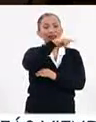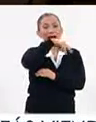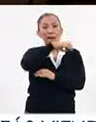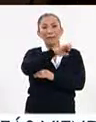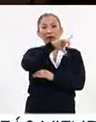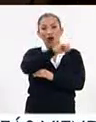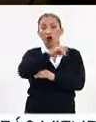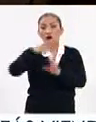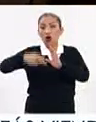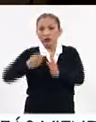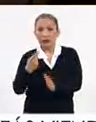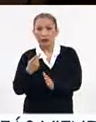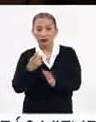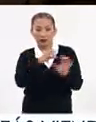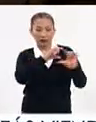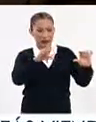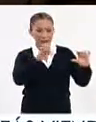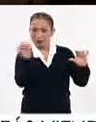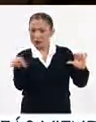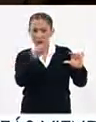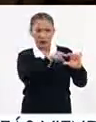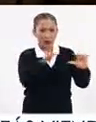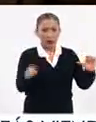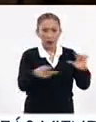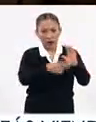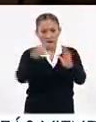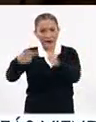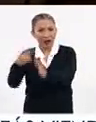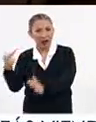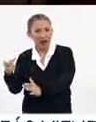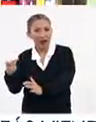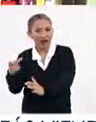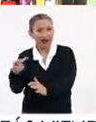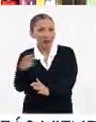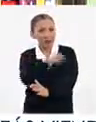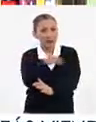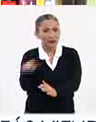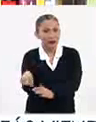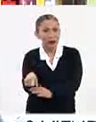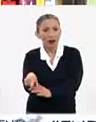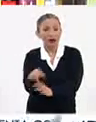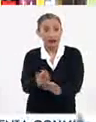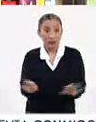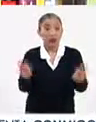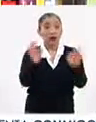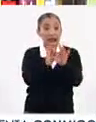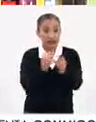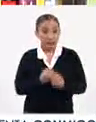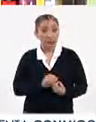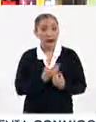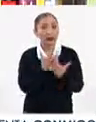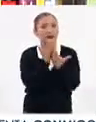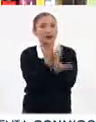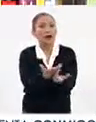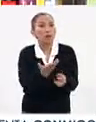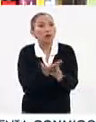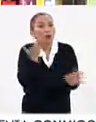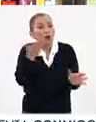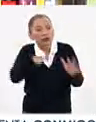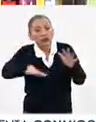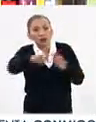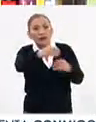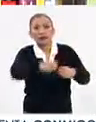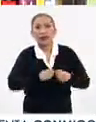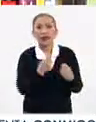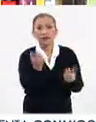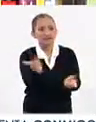reiteración, duplicación, repetición finalmente. Si es tan importante la poesía, si está tan permeada en nuestra